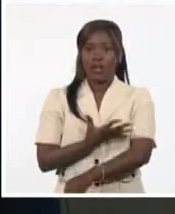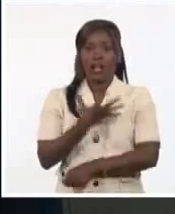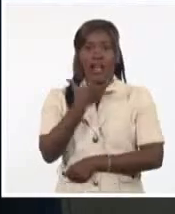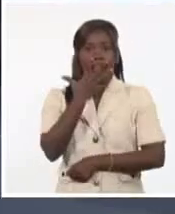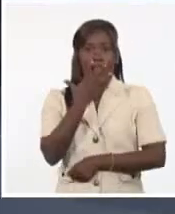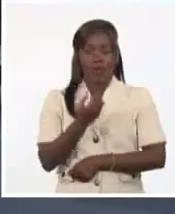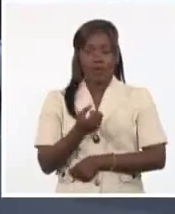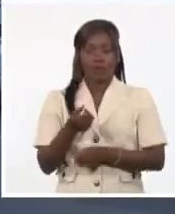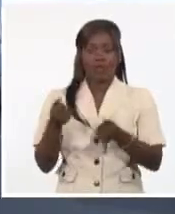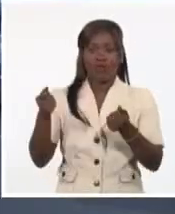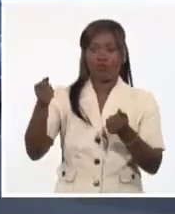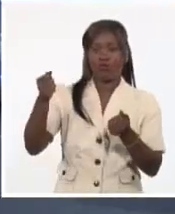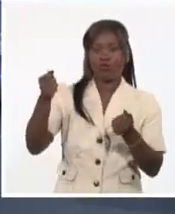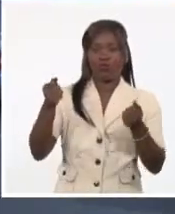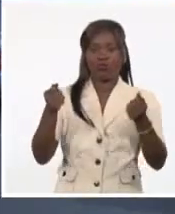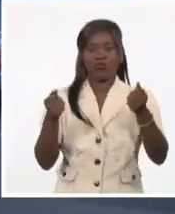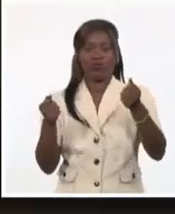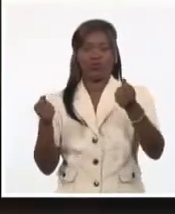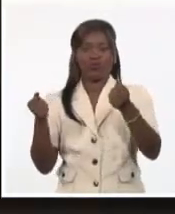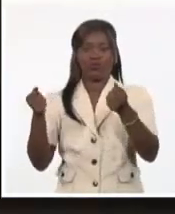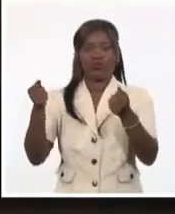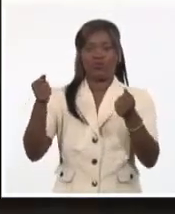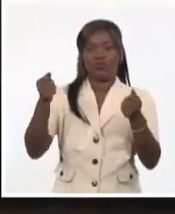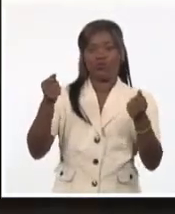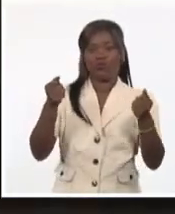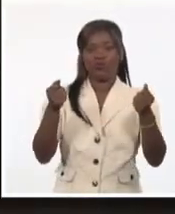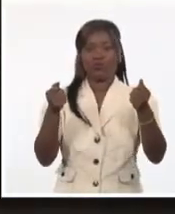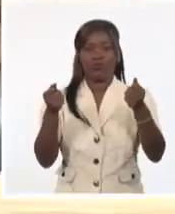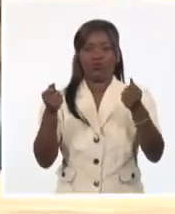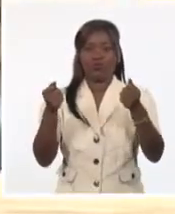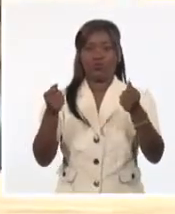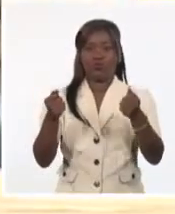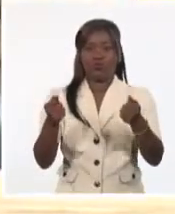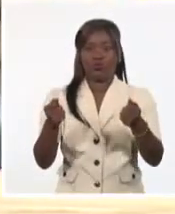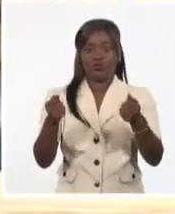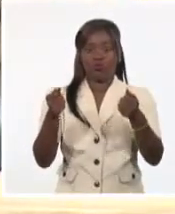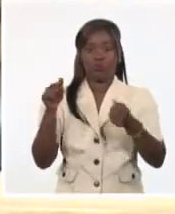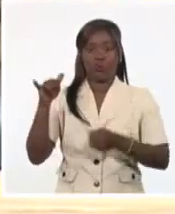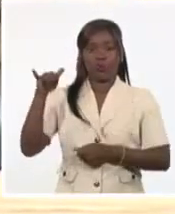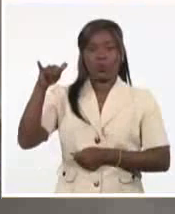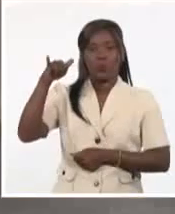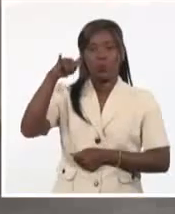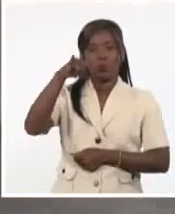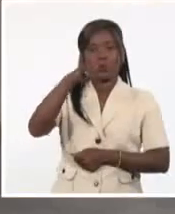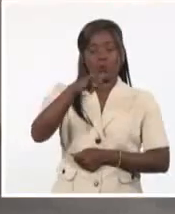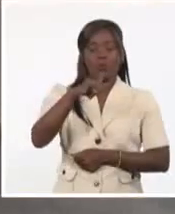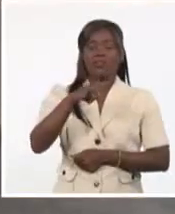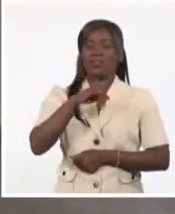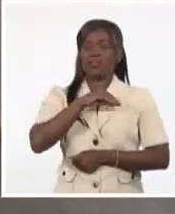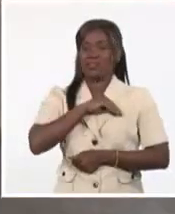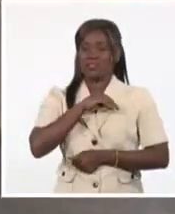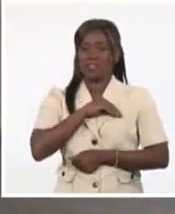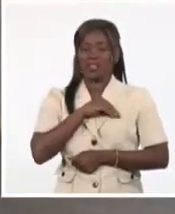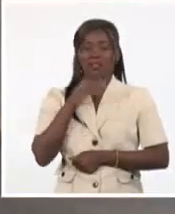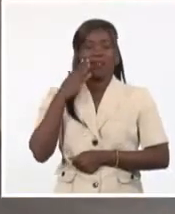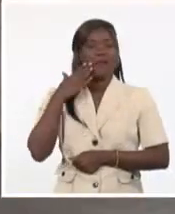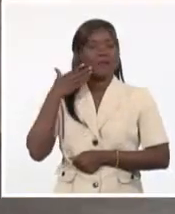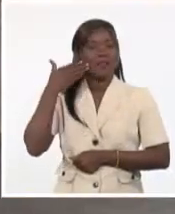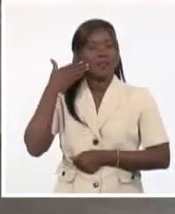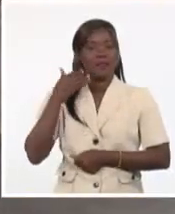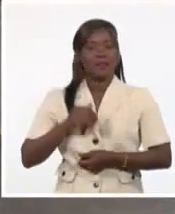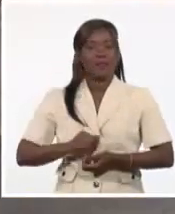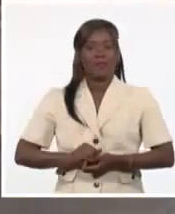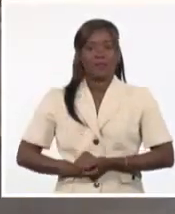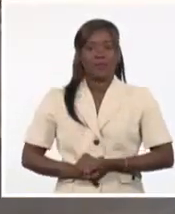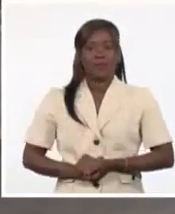este fascinante mundo de la aviación que considera complemento perfecto para ser una mujer feliz. Podemos